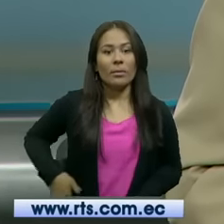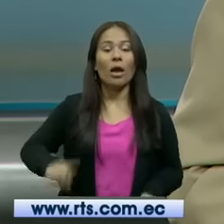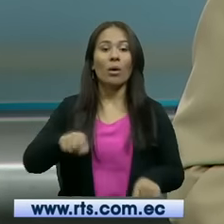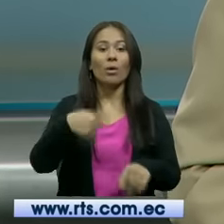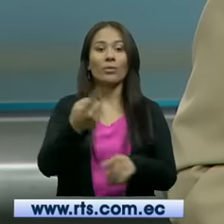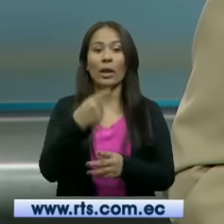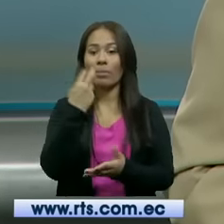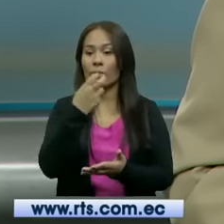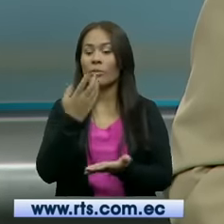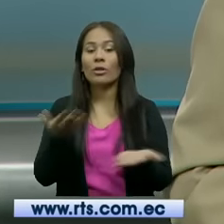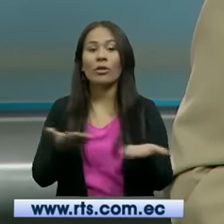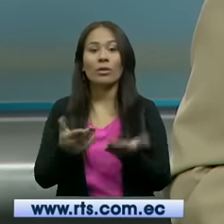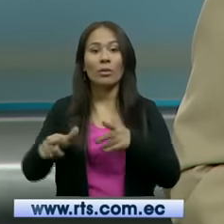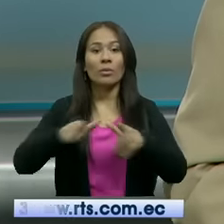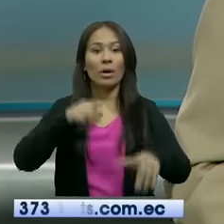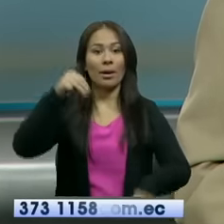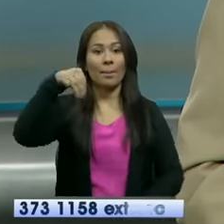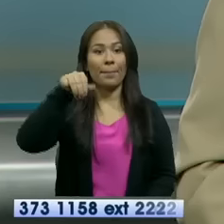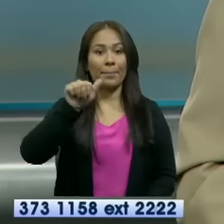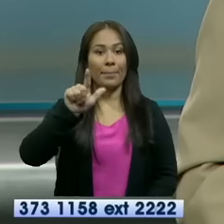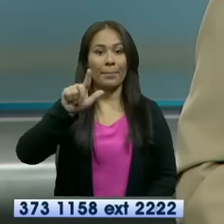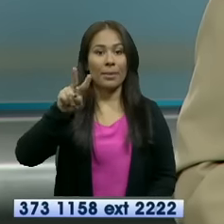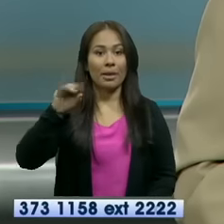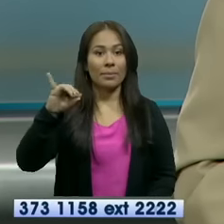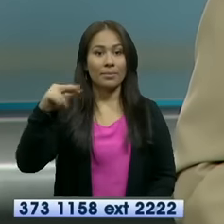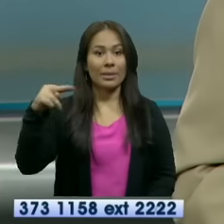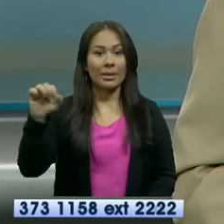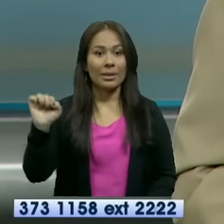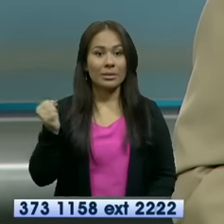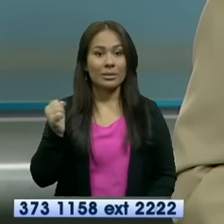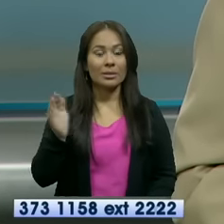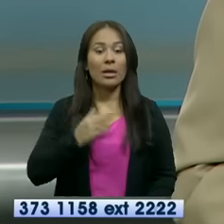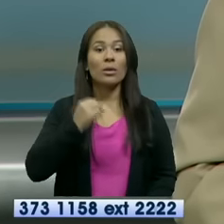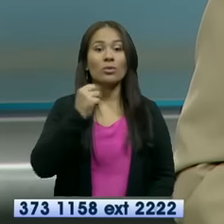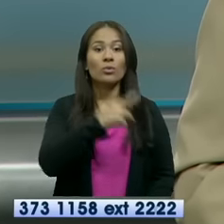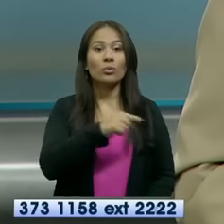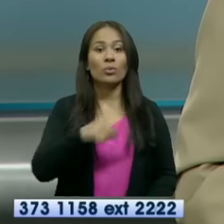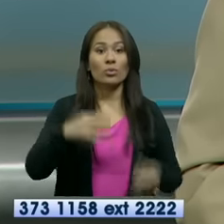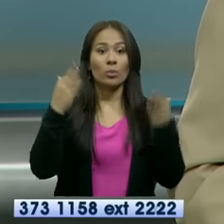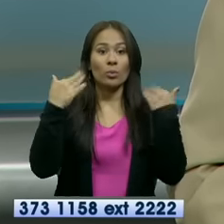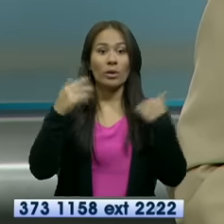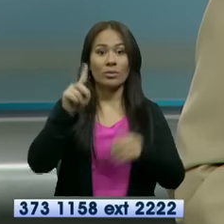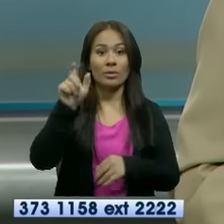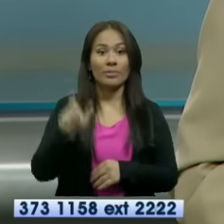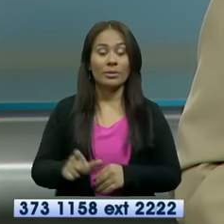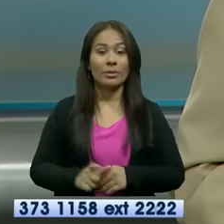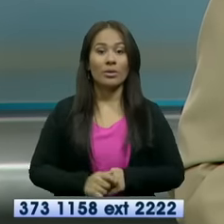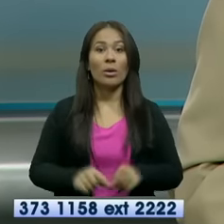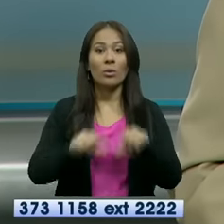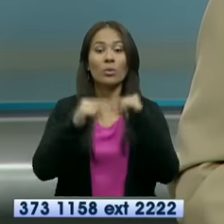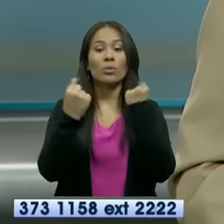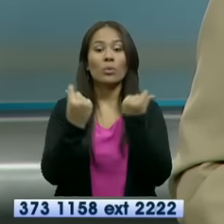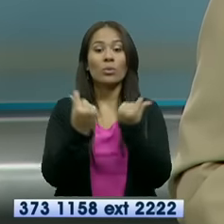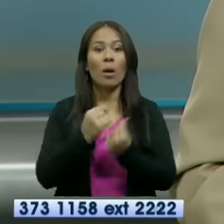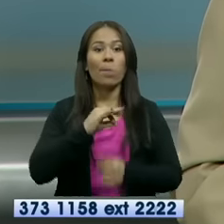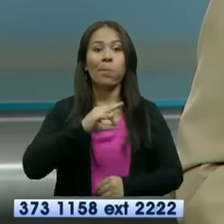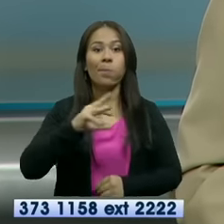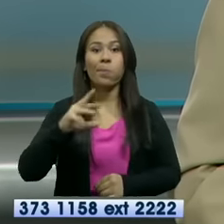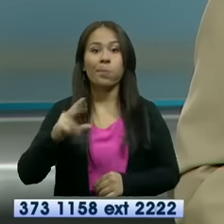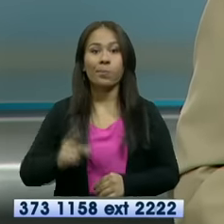evidencias en el sector de las Malvinas, al sur de Guayaquil. El detenido sería un supuesto integrante de una banda de